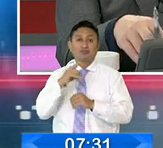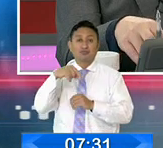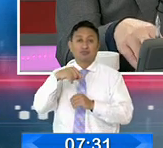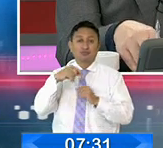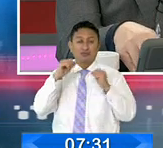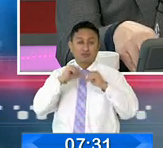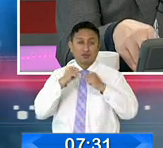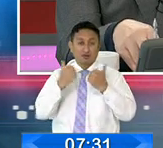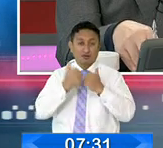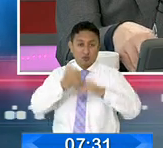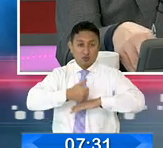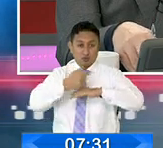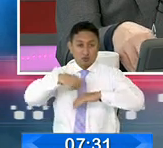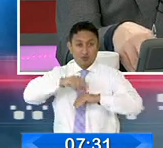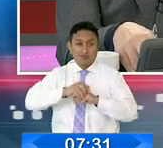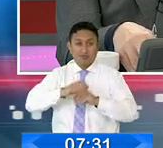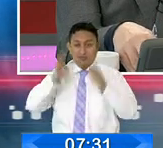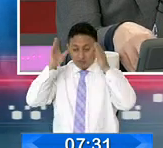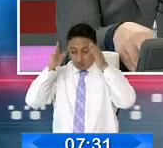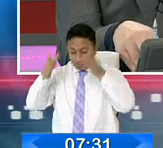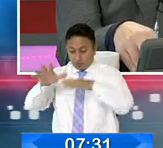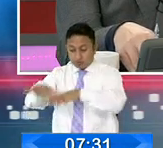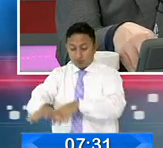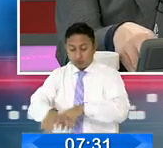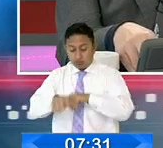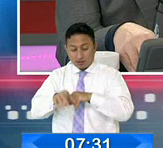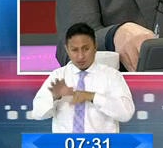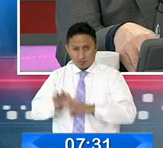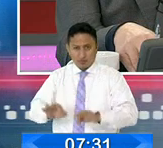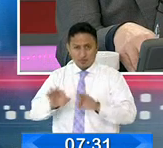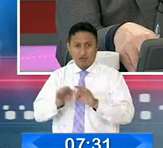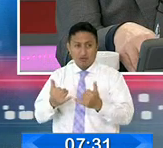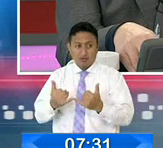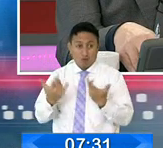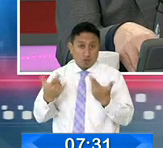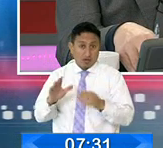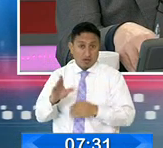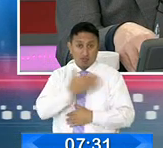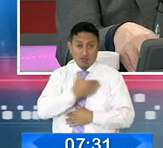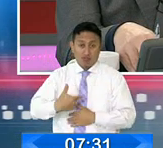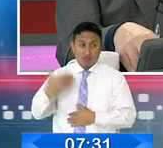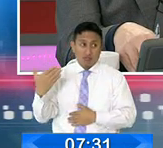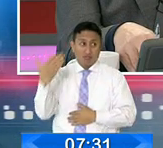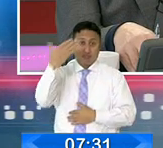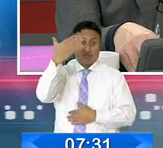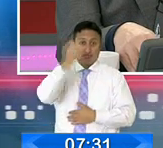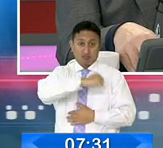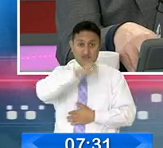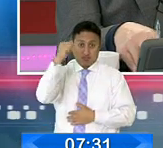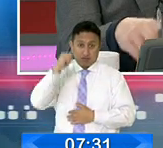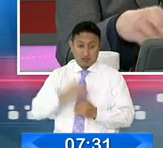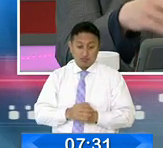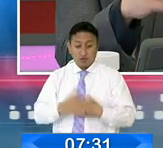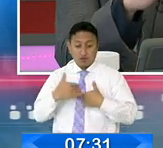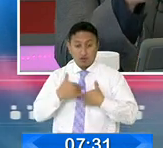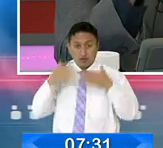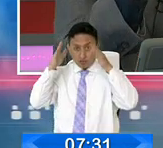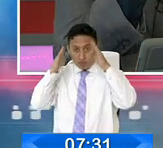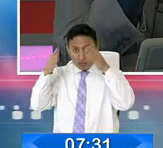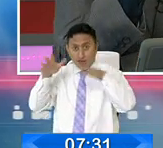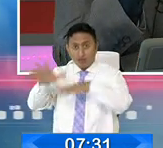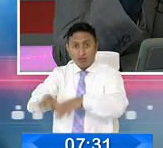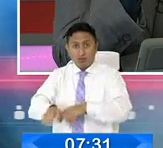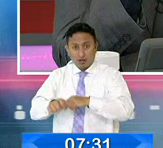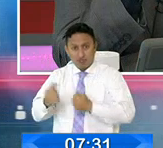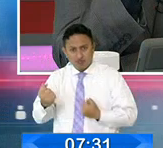que es fundamental también que los que lleguemos a Carondelet, en este caso de llegar a Carondelet, enfocarme precisamente en el impulso al sector